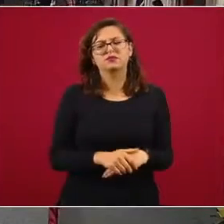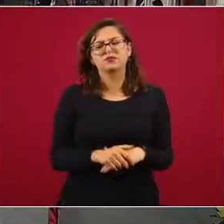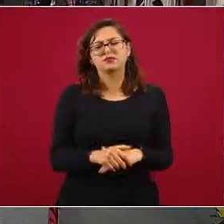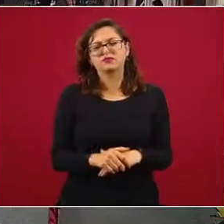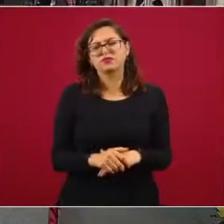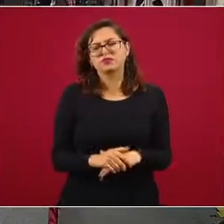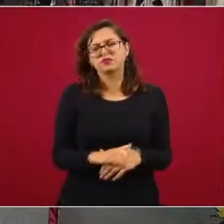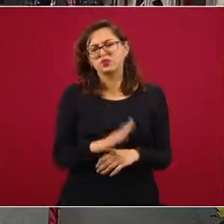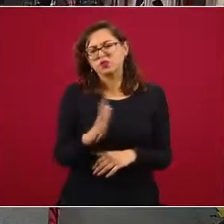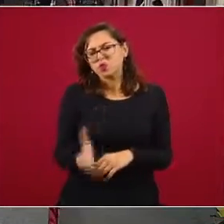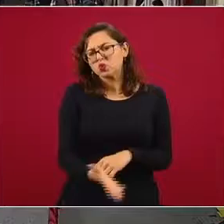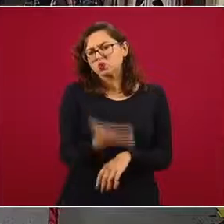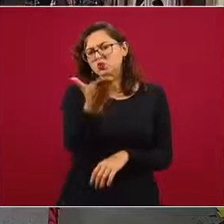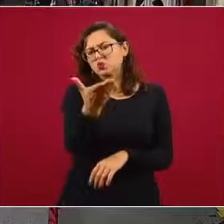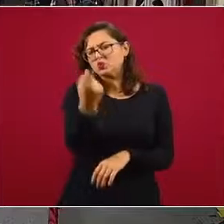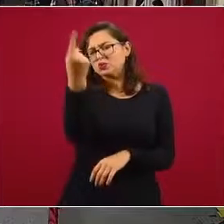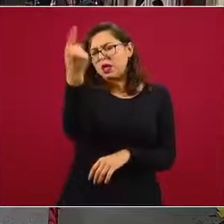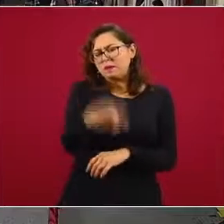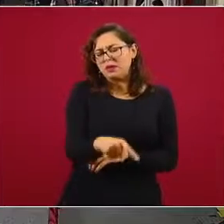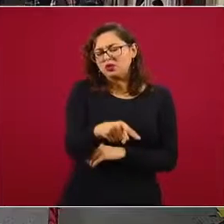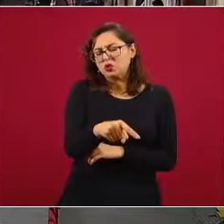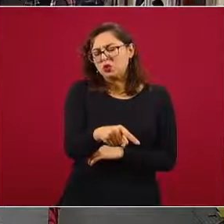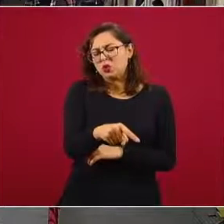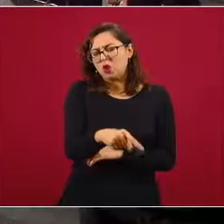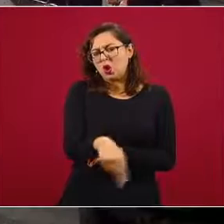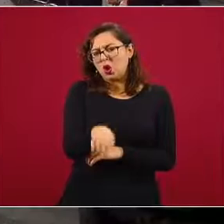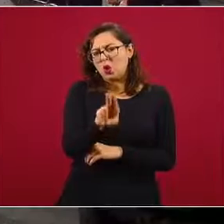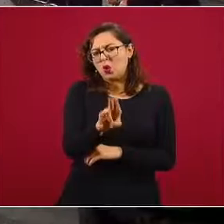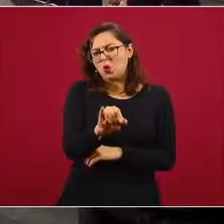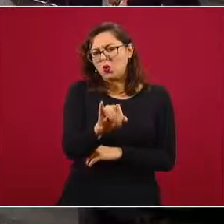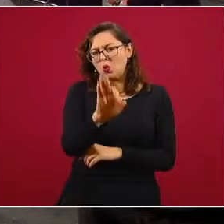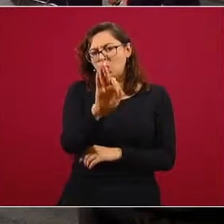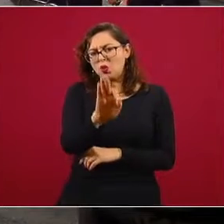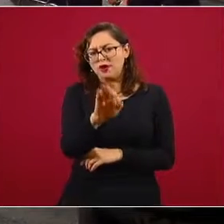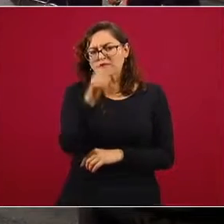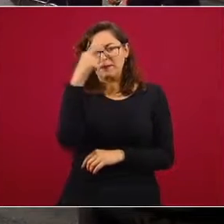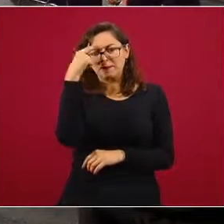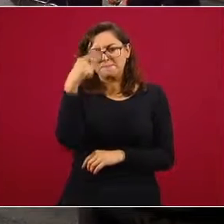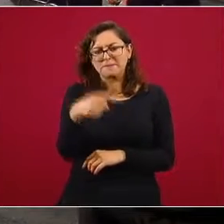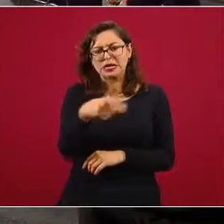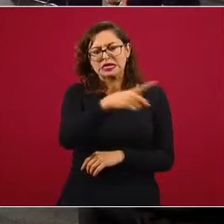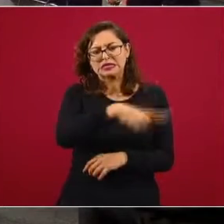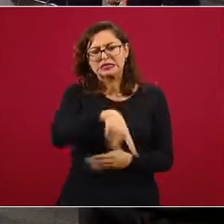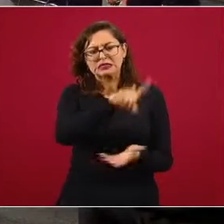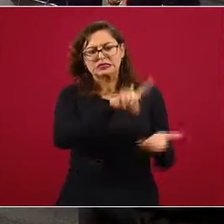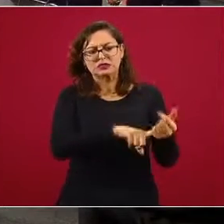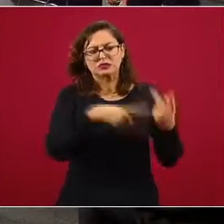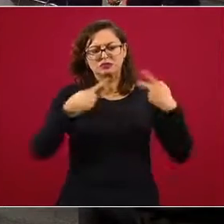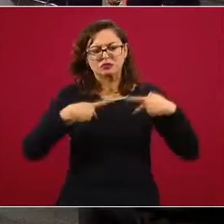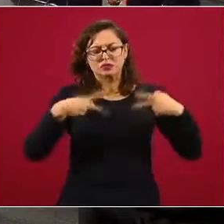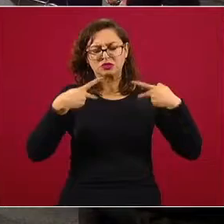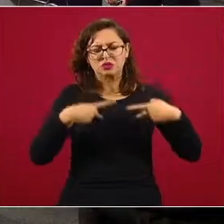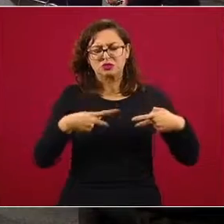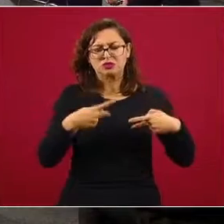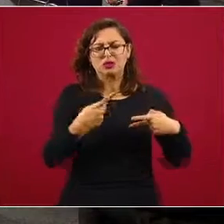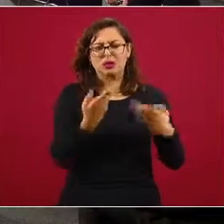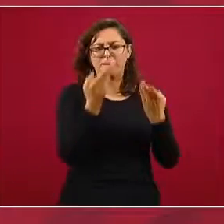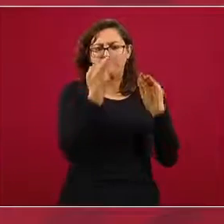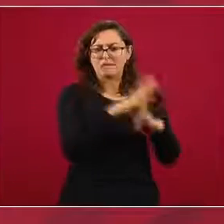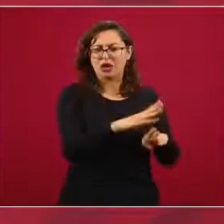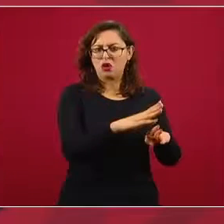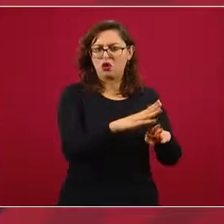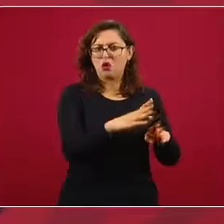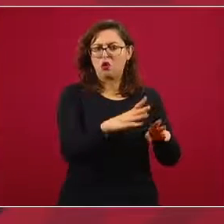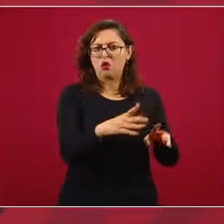el que instruyó a la UIF para que congelara las cuentas de los involucrados? Eso lo